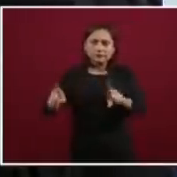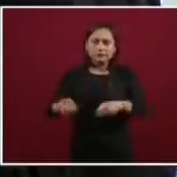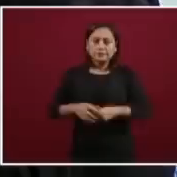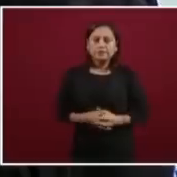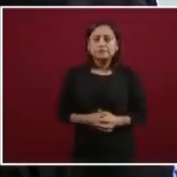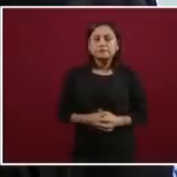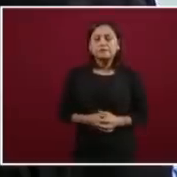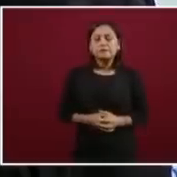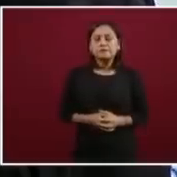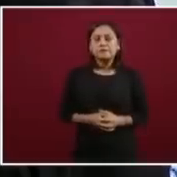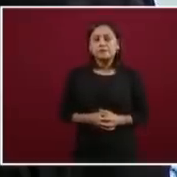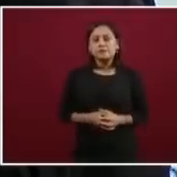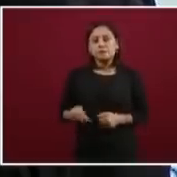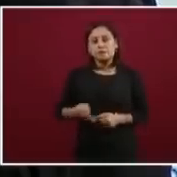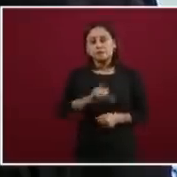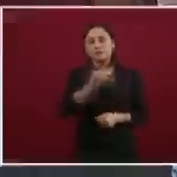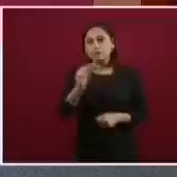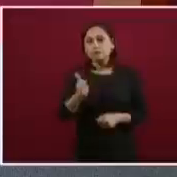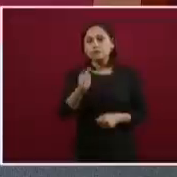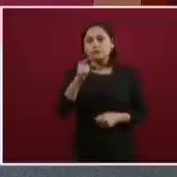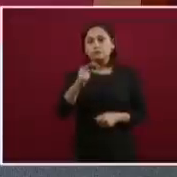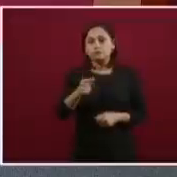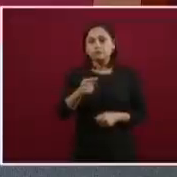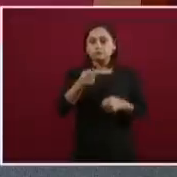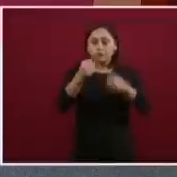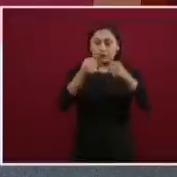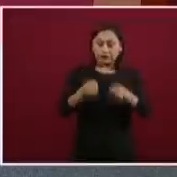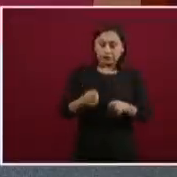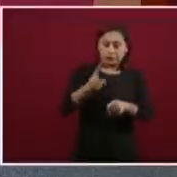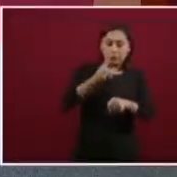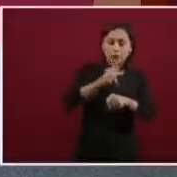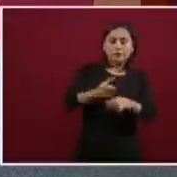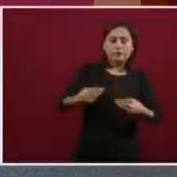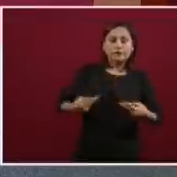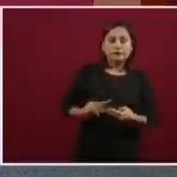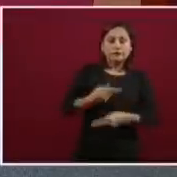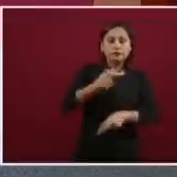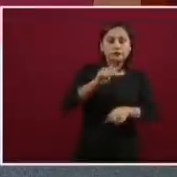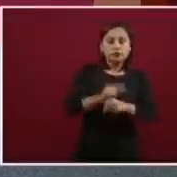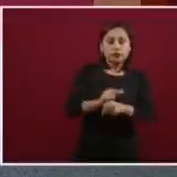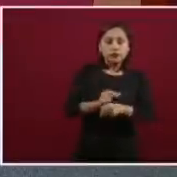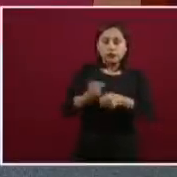articular la seguridad nacional la seguridad pública y la paz